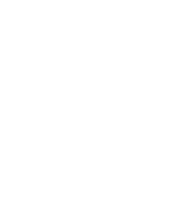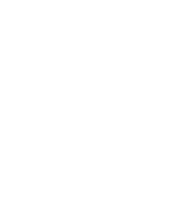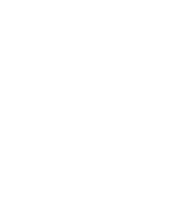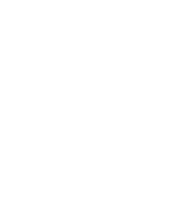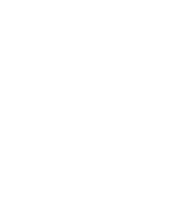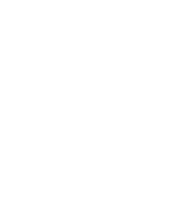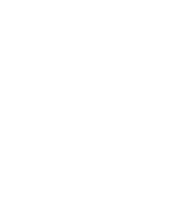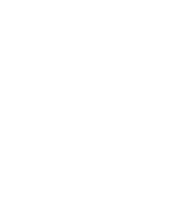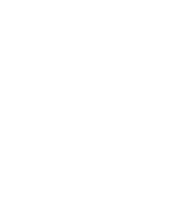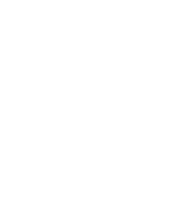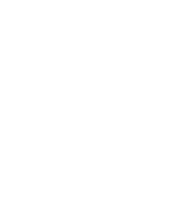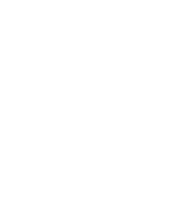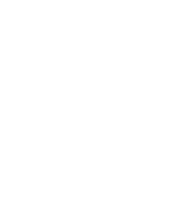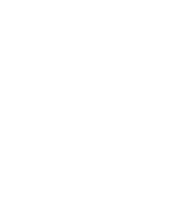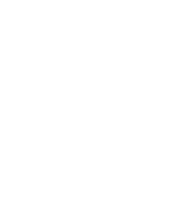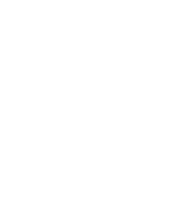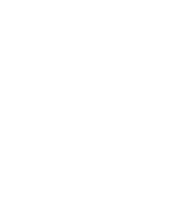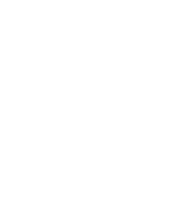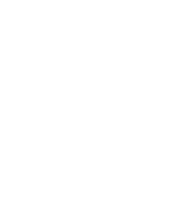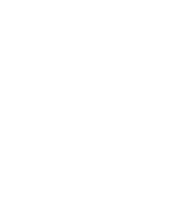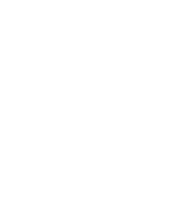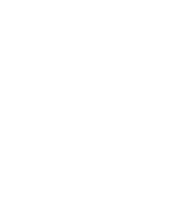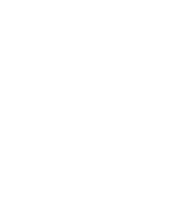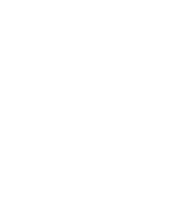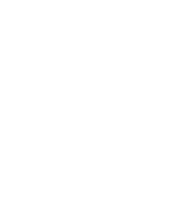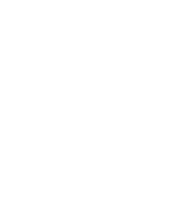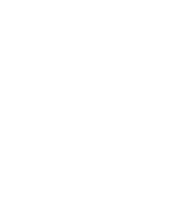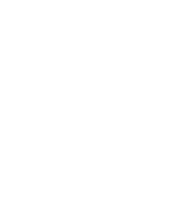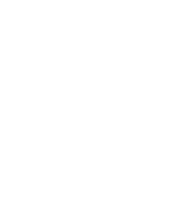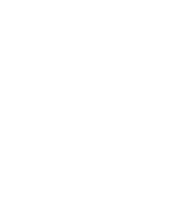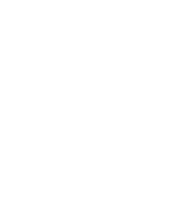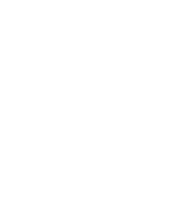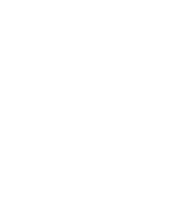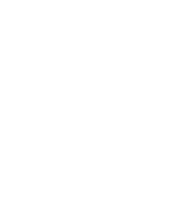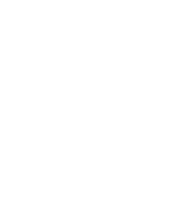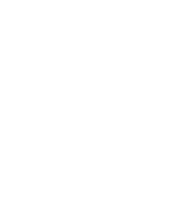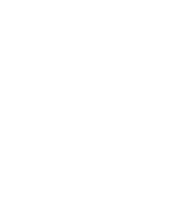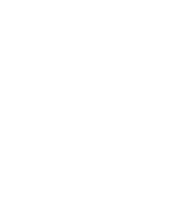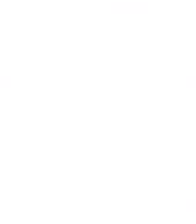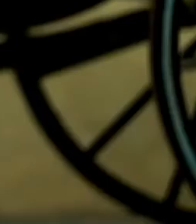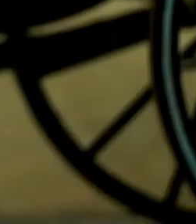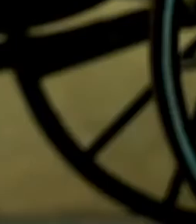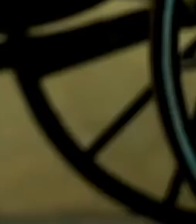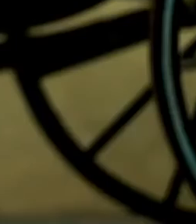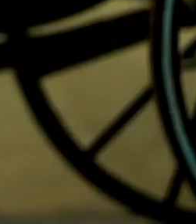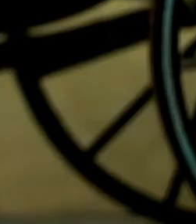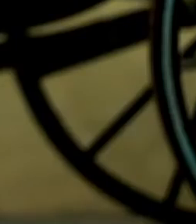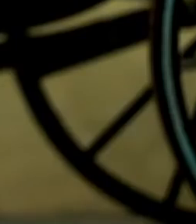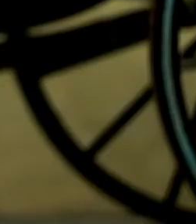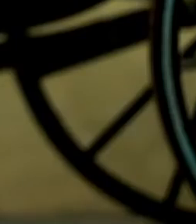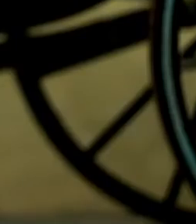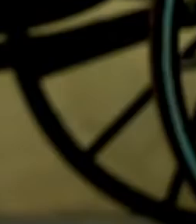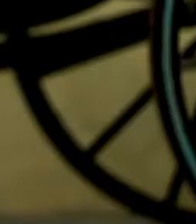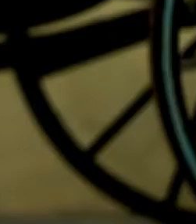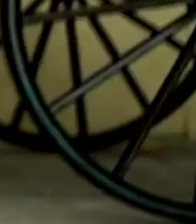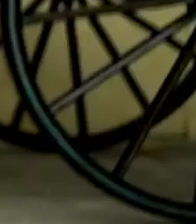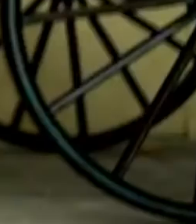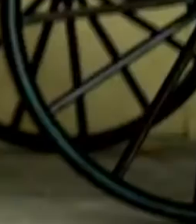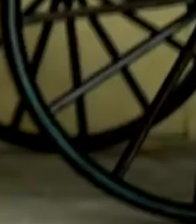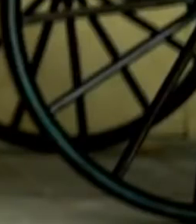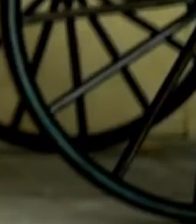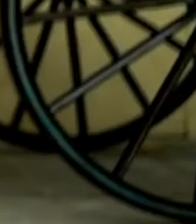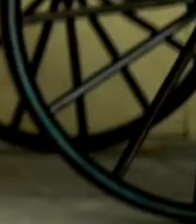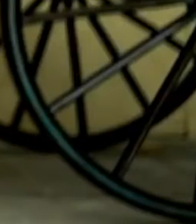insurgentes cuando estaba ahí en Oaxaca. Por ejemplo, había un periódico que se llamaba El Fénix de la Libertad, donde ella hacía artículos bastante críticos, pero con seudónimo,